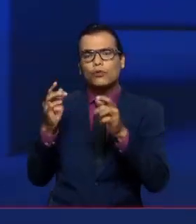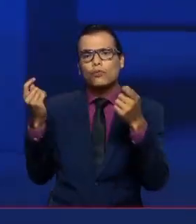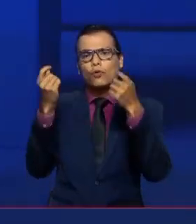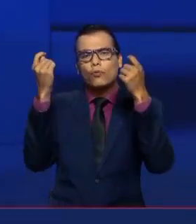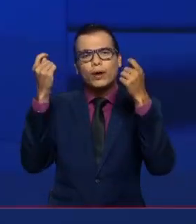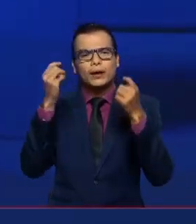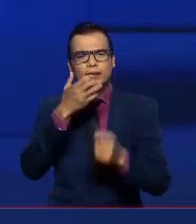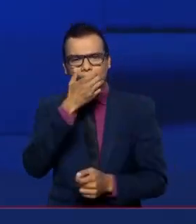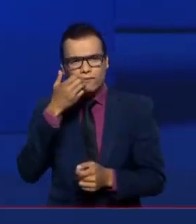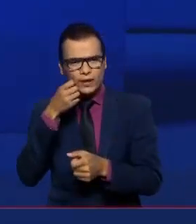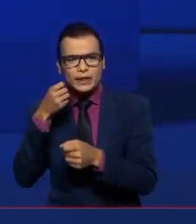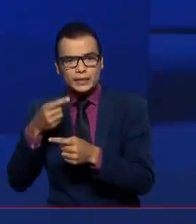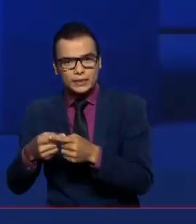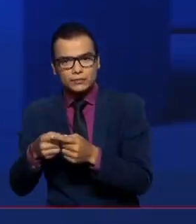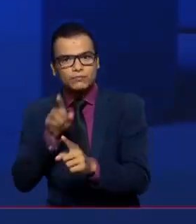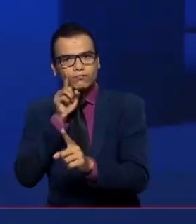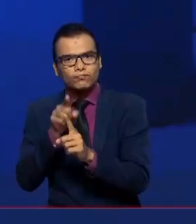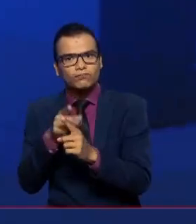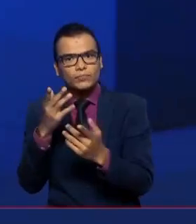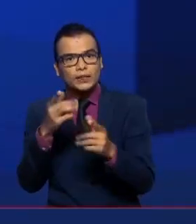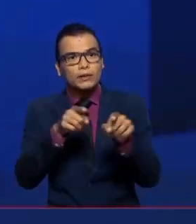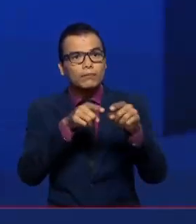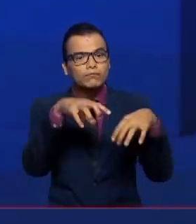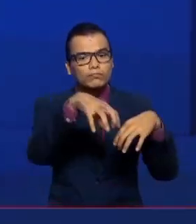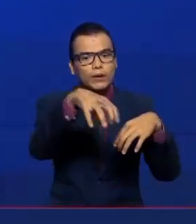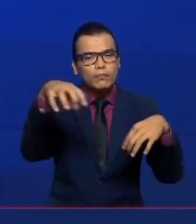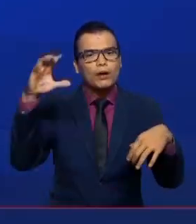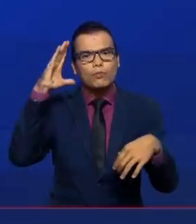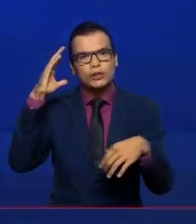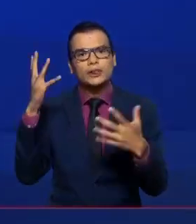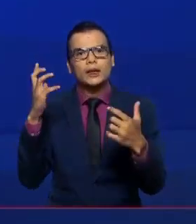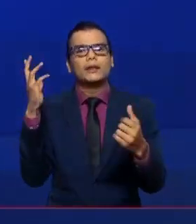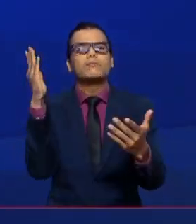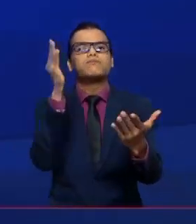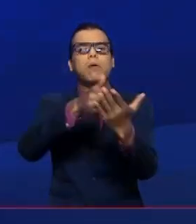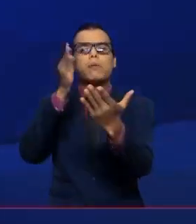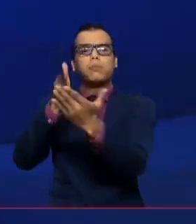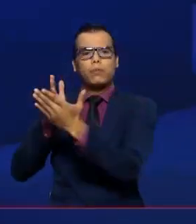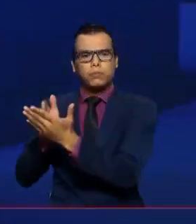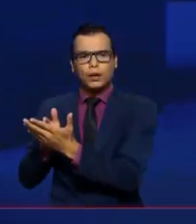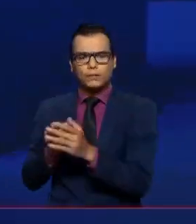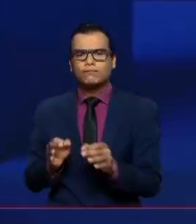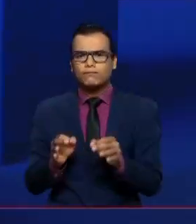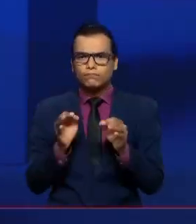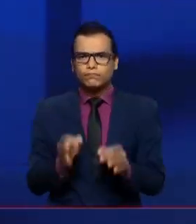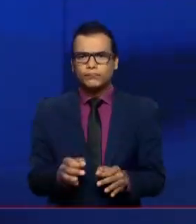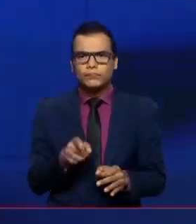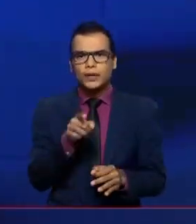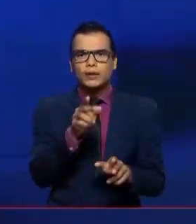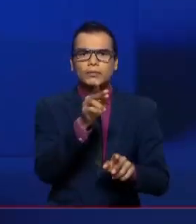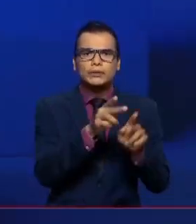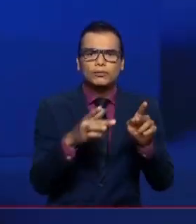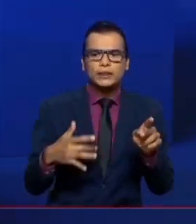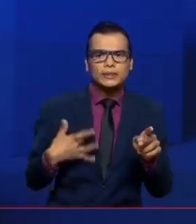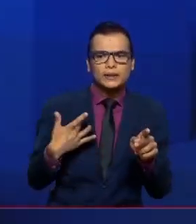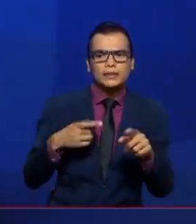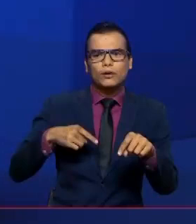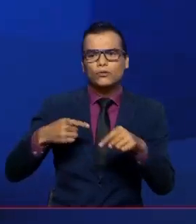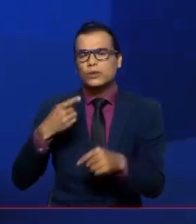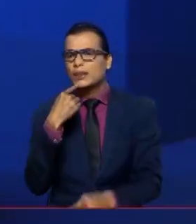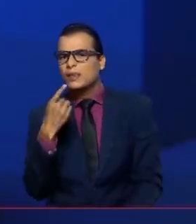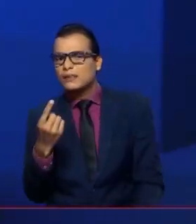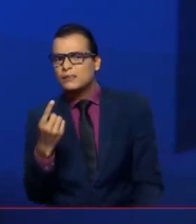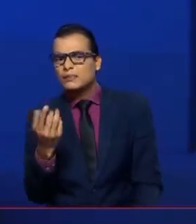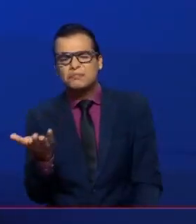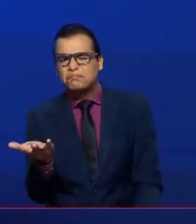que al parecer pretendían atacar las instalaciones policiales. Allí se encuentra Jefferson Bolívar. Jefferson, buenas tardes. ¿Qué dicen los ciudadanos y las autoridades frente a un